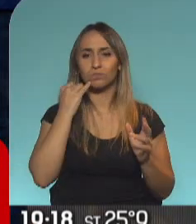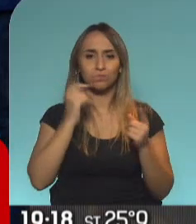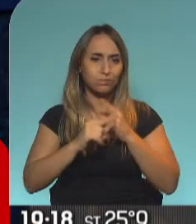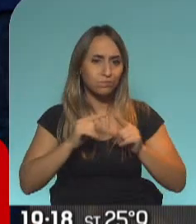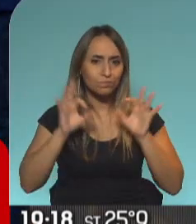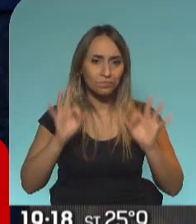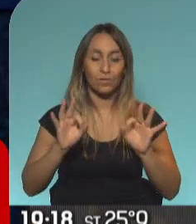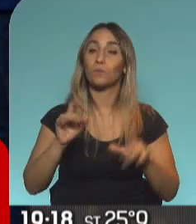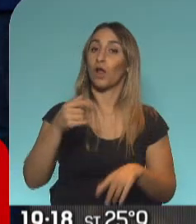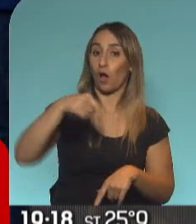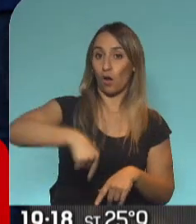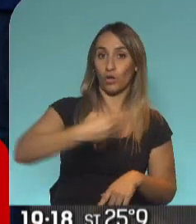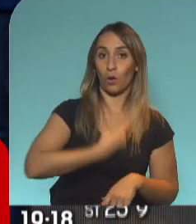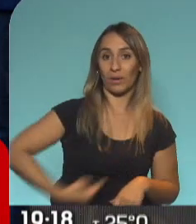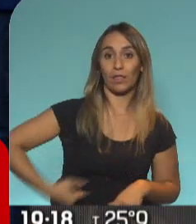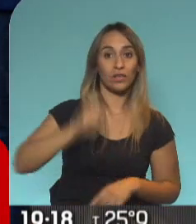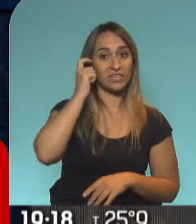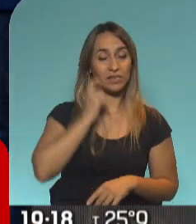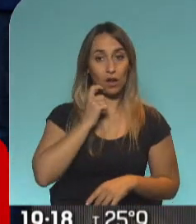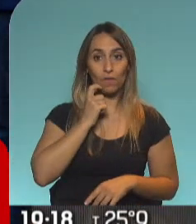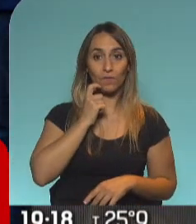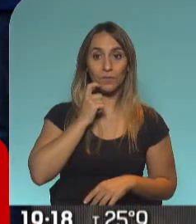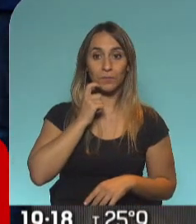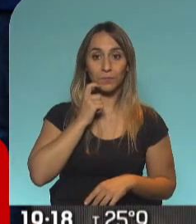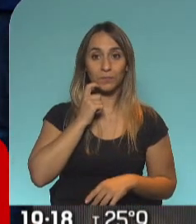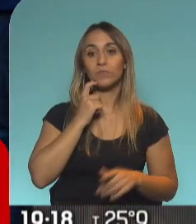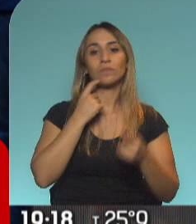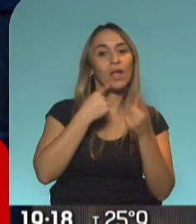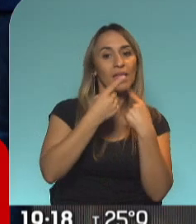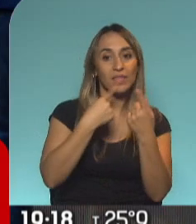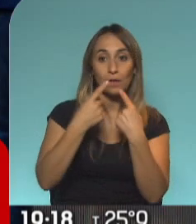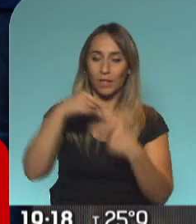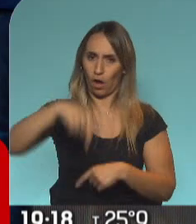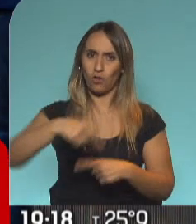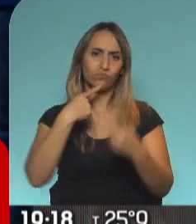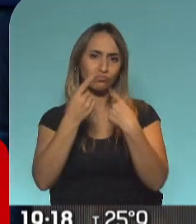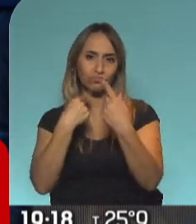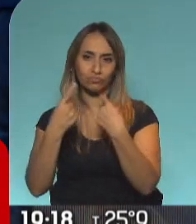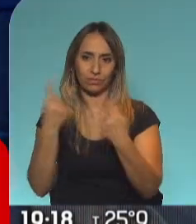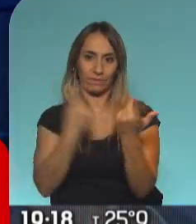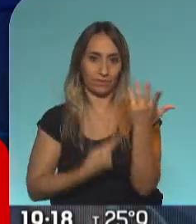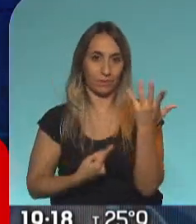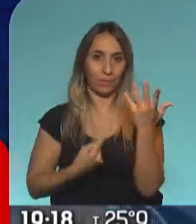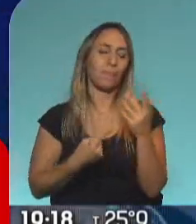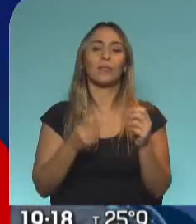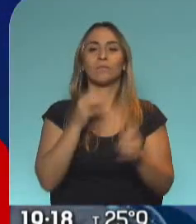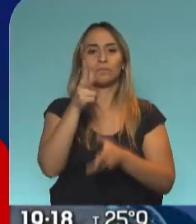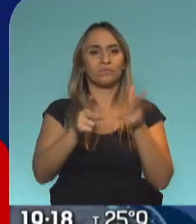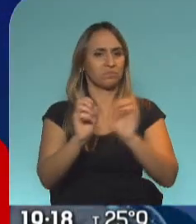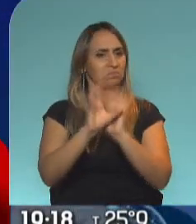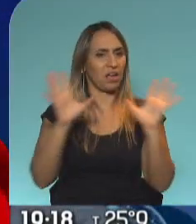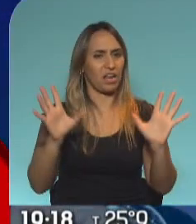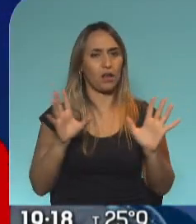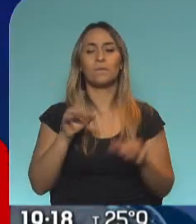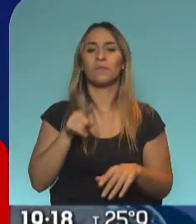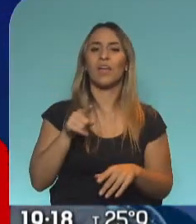gobernador Axel Kicillof, que dio una serie de entrevistas en el día de hoy y aclaró la situación. Ahí dice,